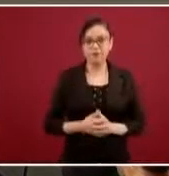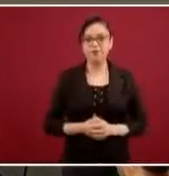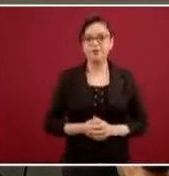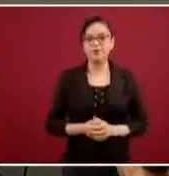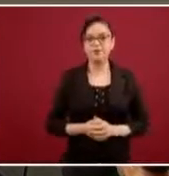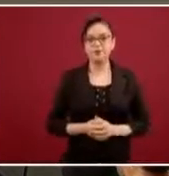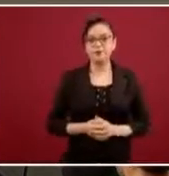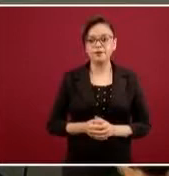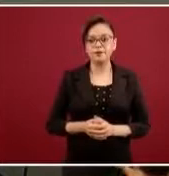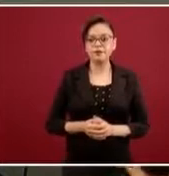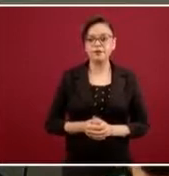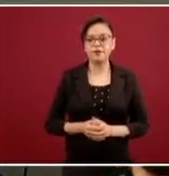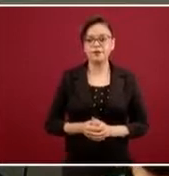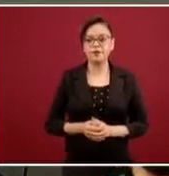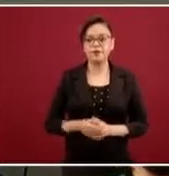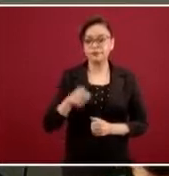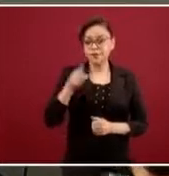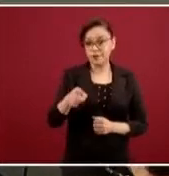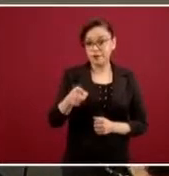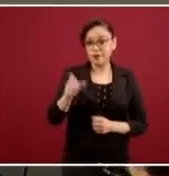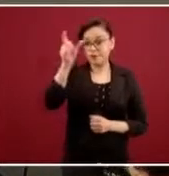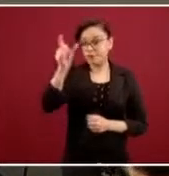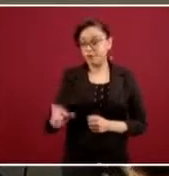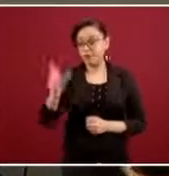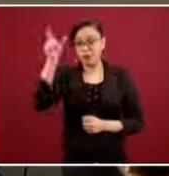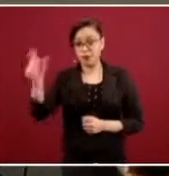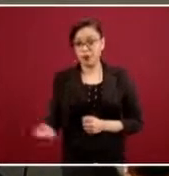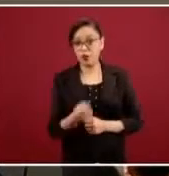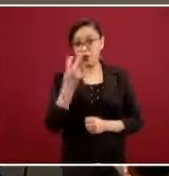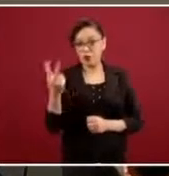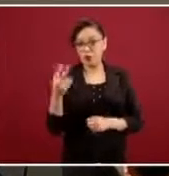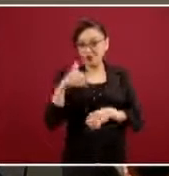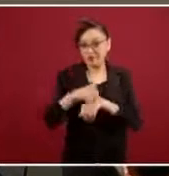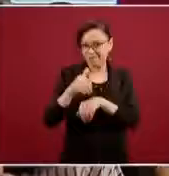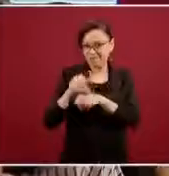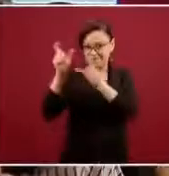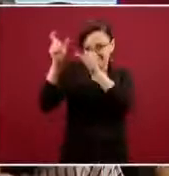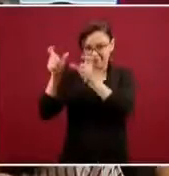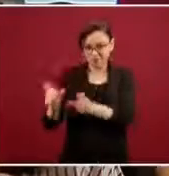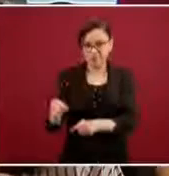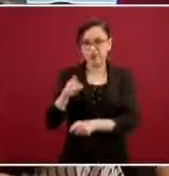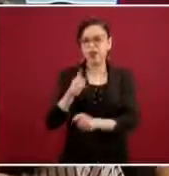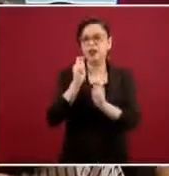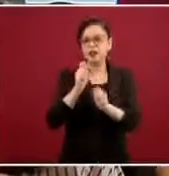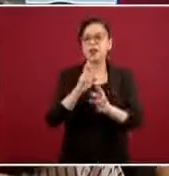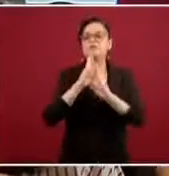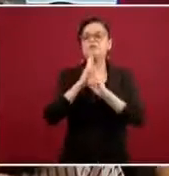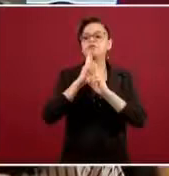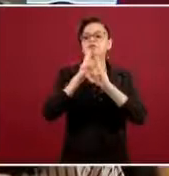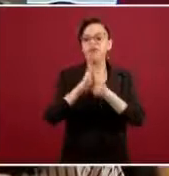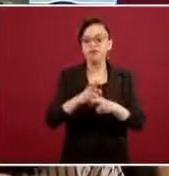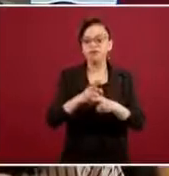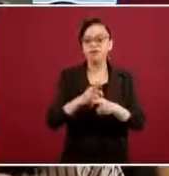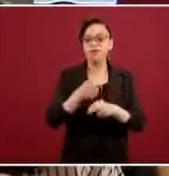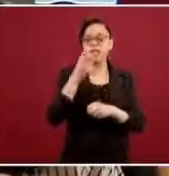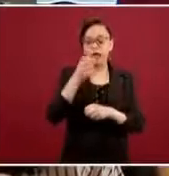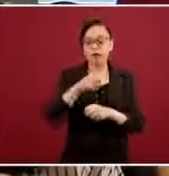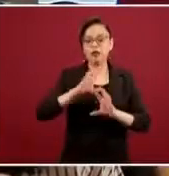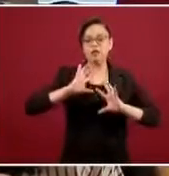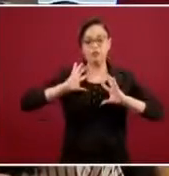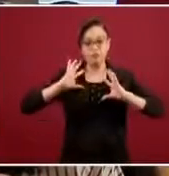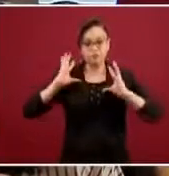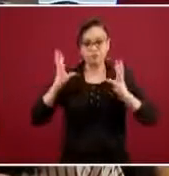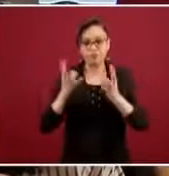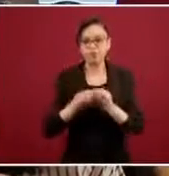Y estos dos son los números resultantes y finalmente nos dan el número de